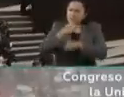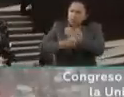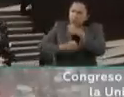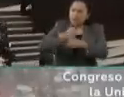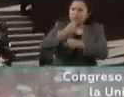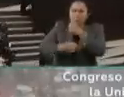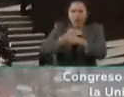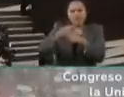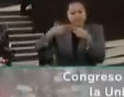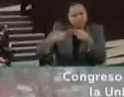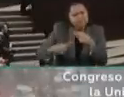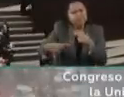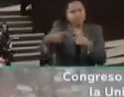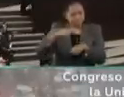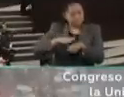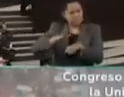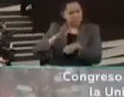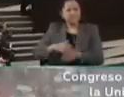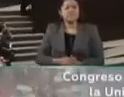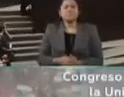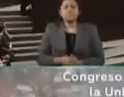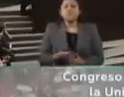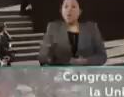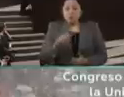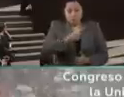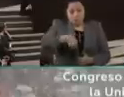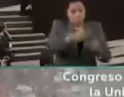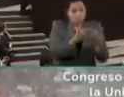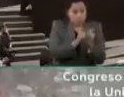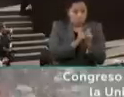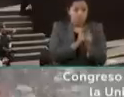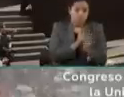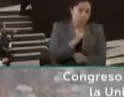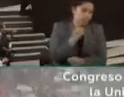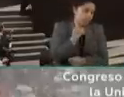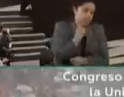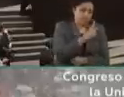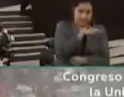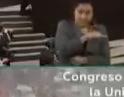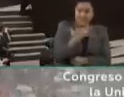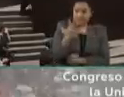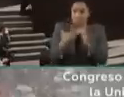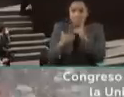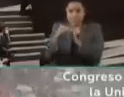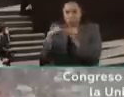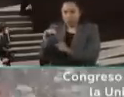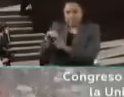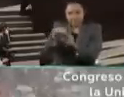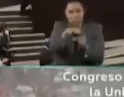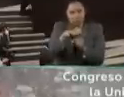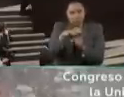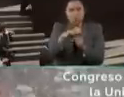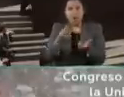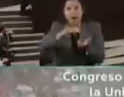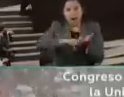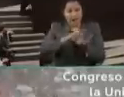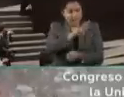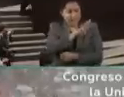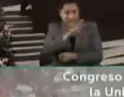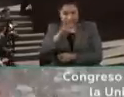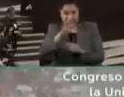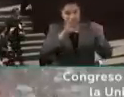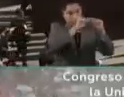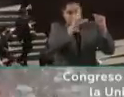del 2004, el Partido Verde obtuvo 5 millones de votos y ganó 57 de los 300